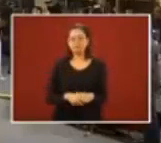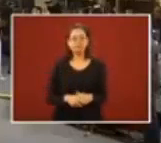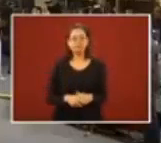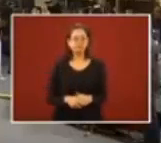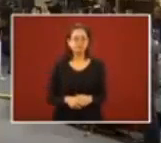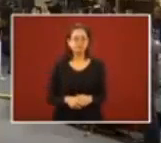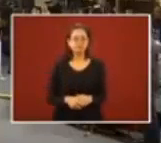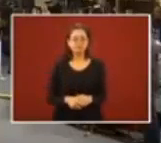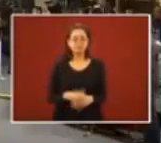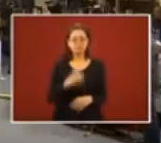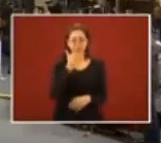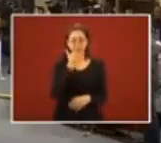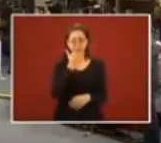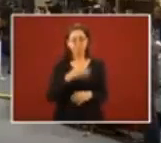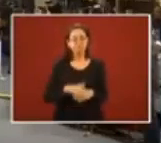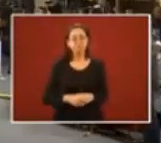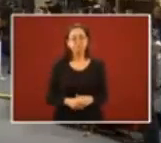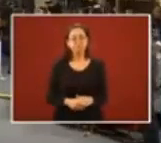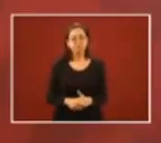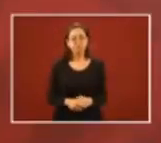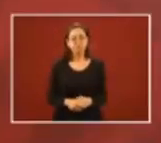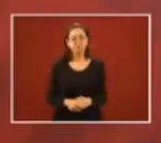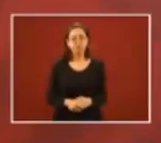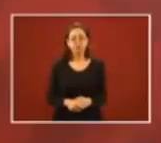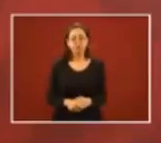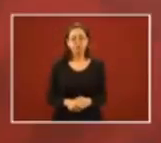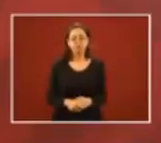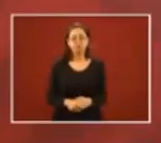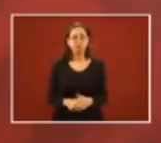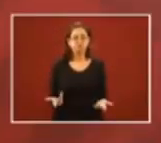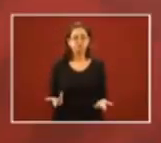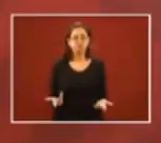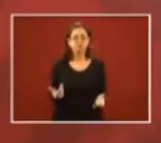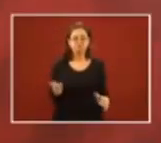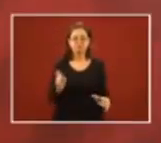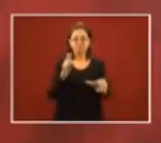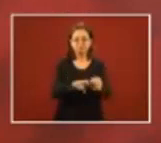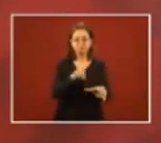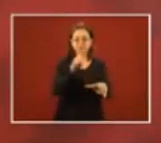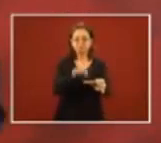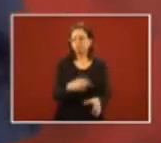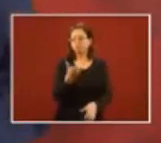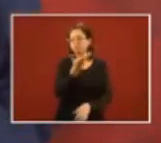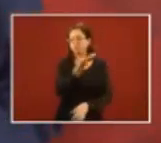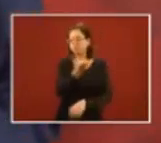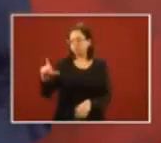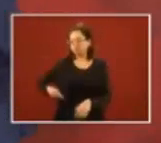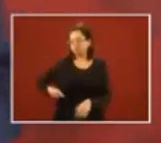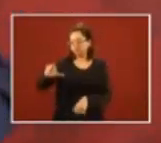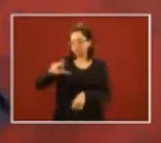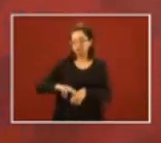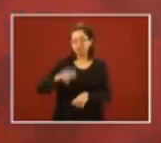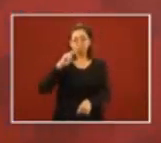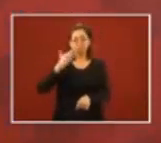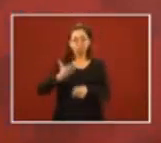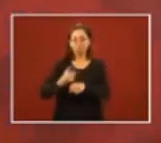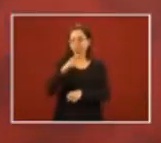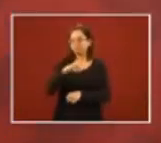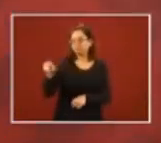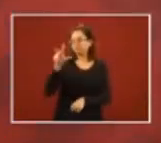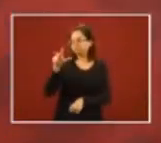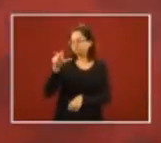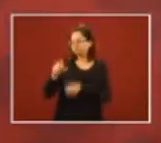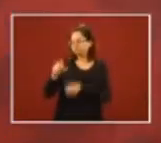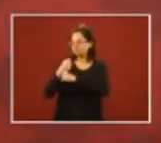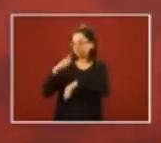No, que son personas muy responsables, o sea, mayores de edad, como